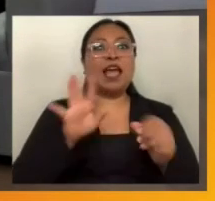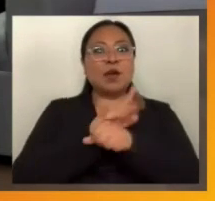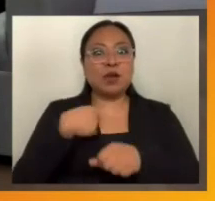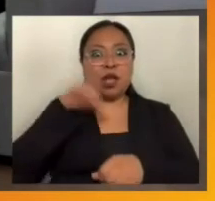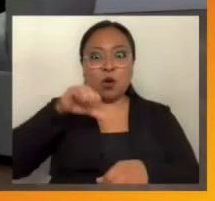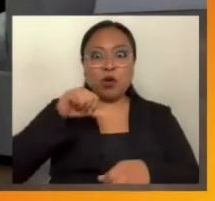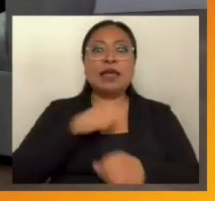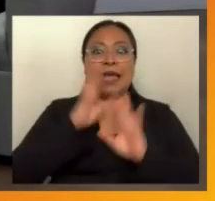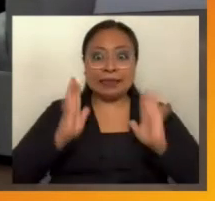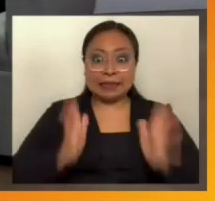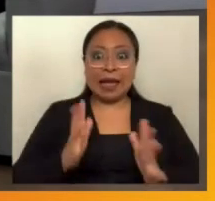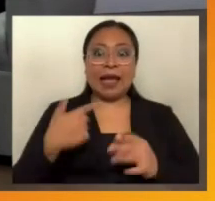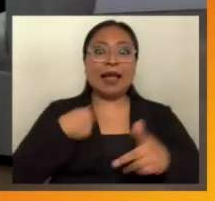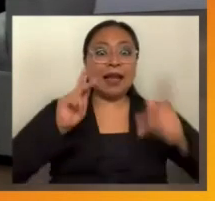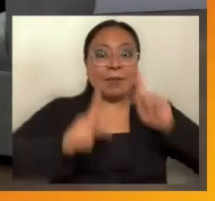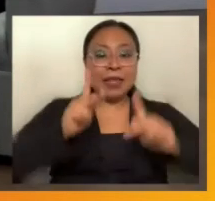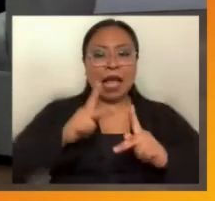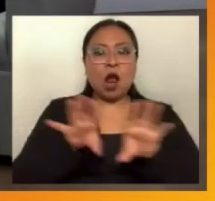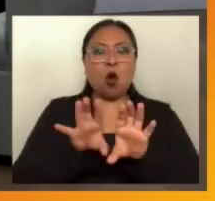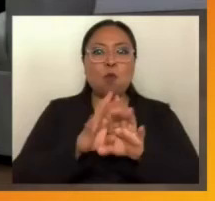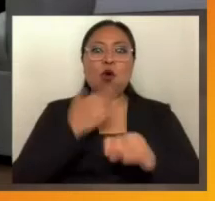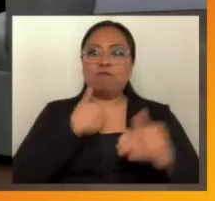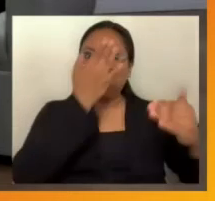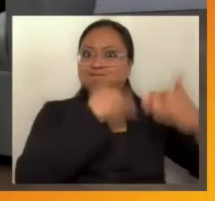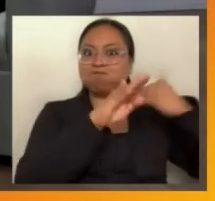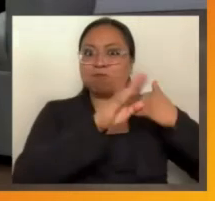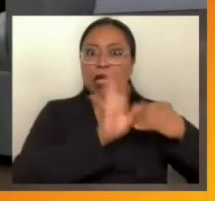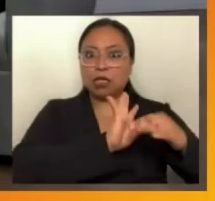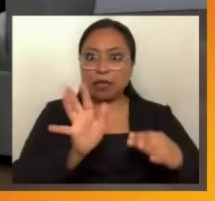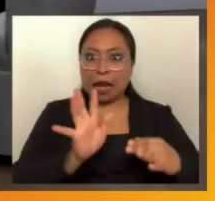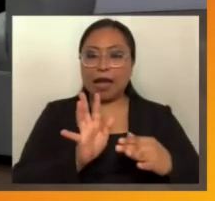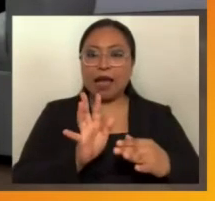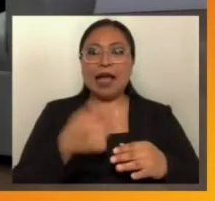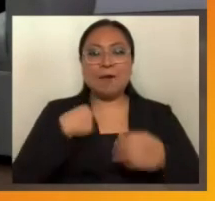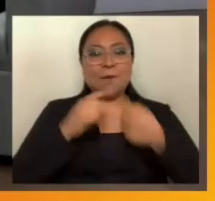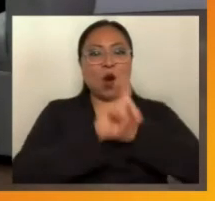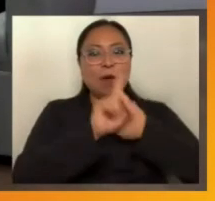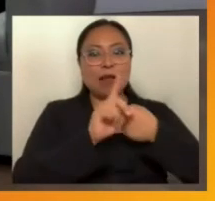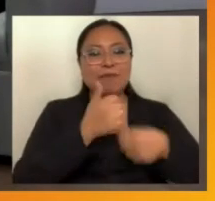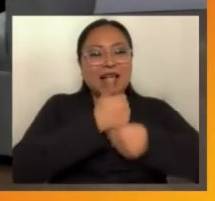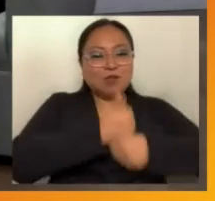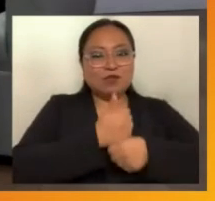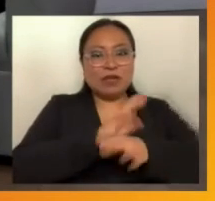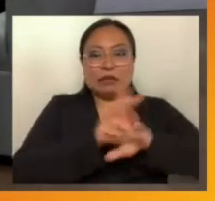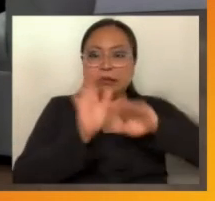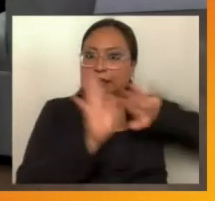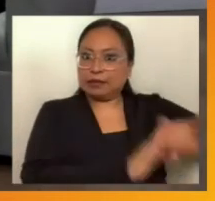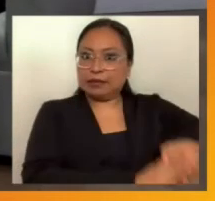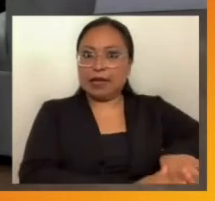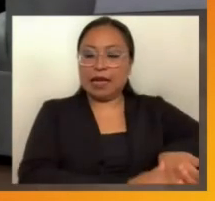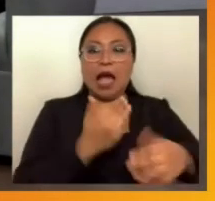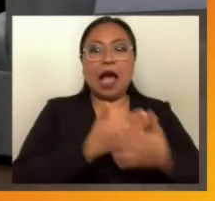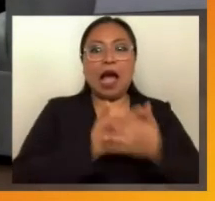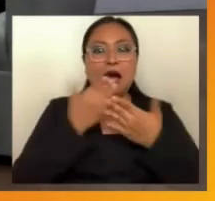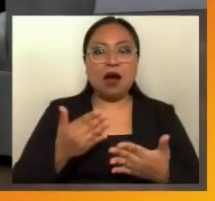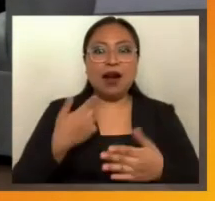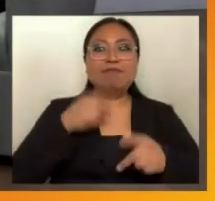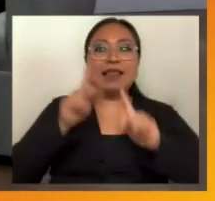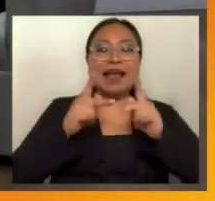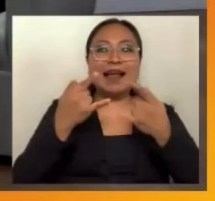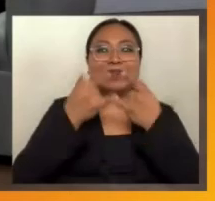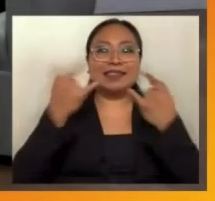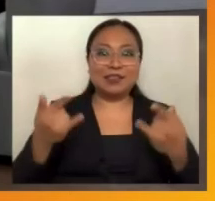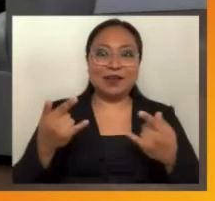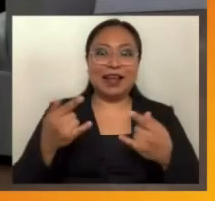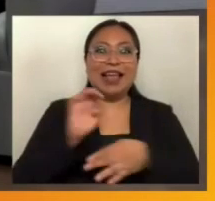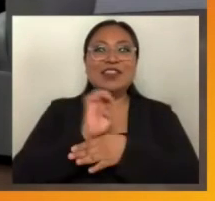vez superado, y el hecho de que mi mamá me haya guiado, incluso en esto me guió y me